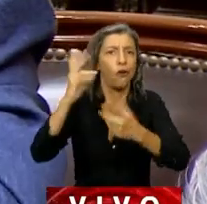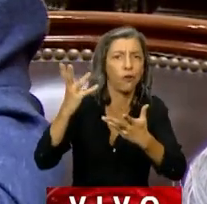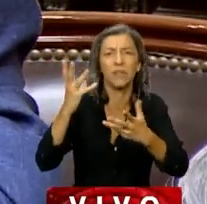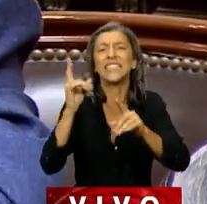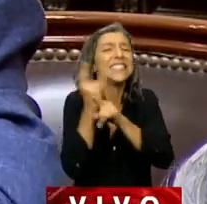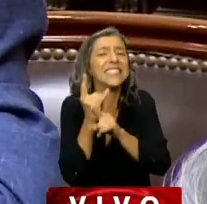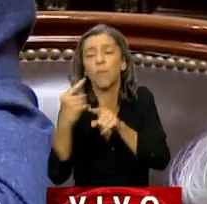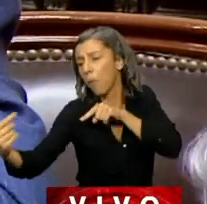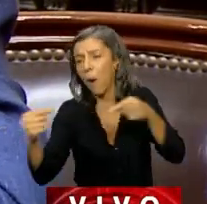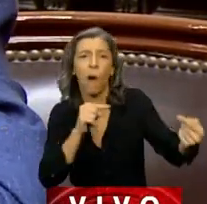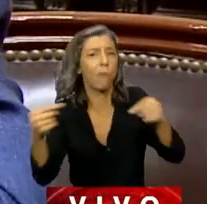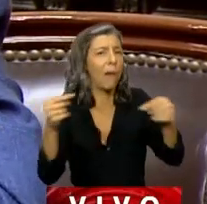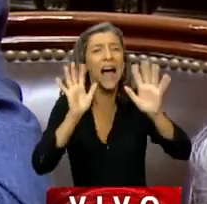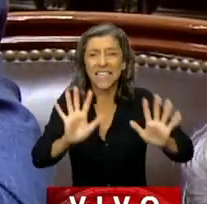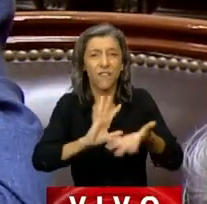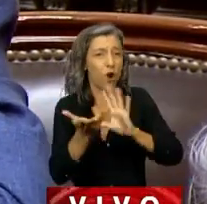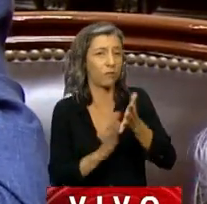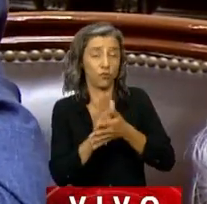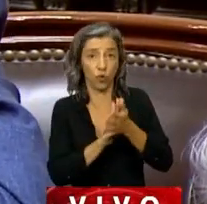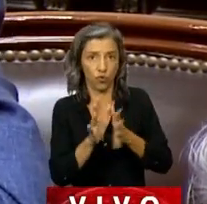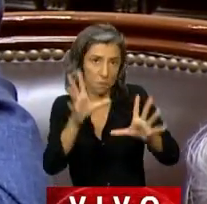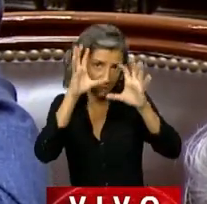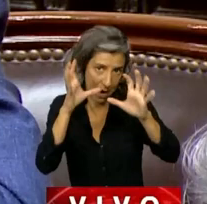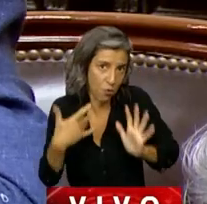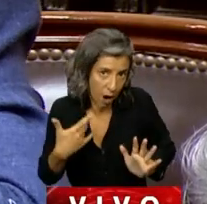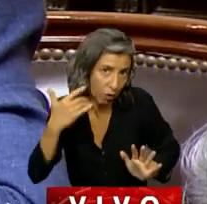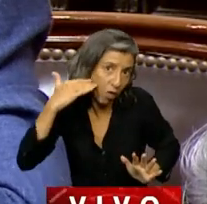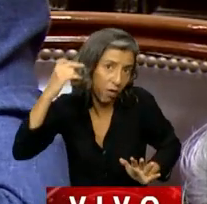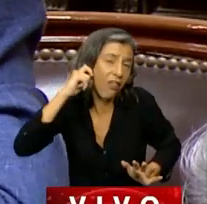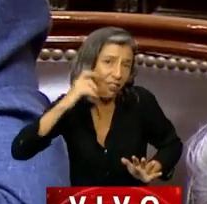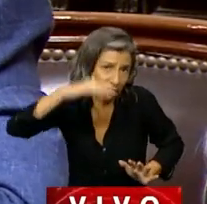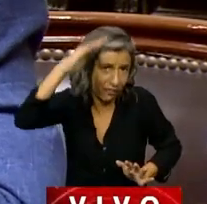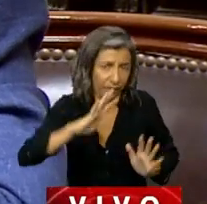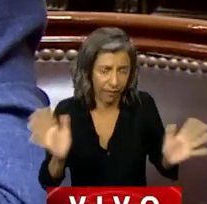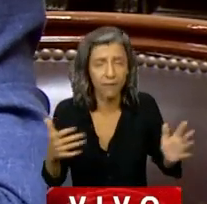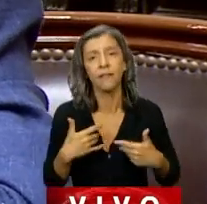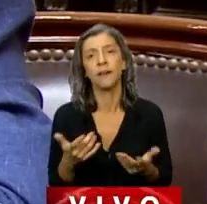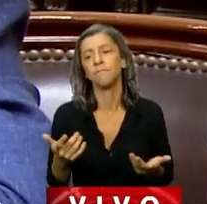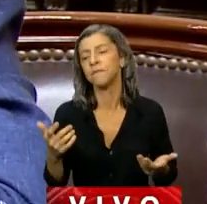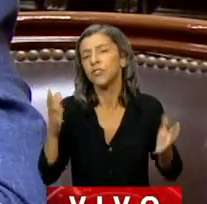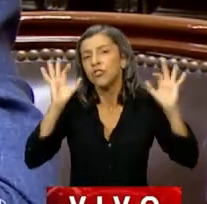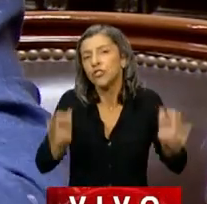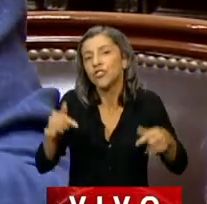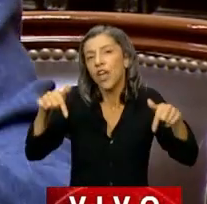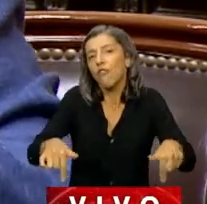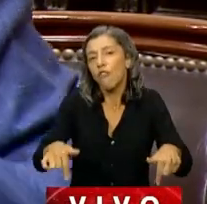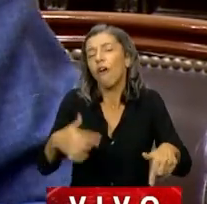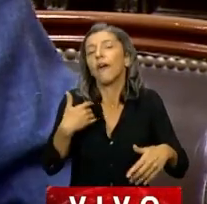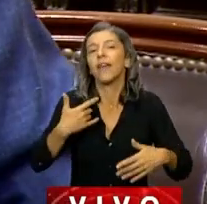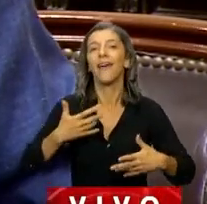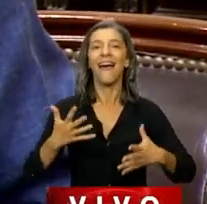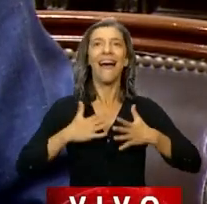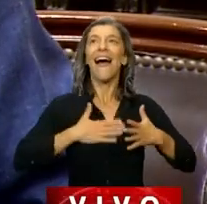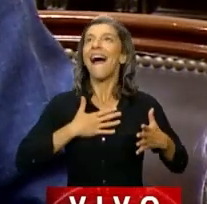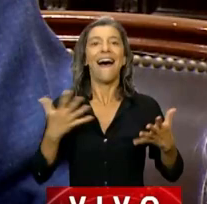Entonces, si bien es cierto que hoy no tenemos mucho para festejar, si bien es cierto que hoy estamos ante una coyuntura crítica de